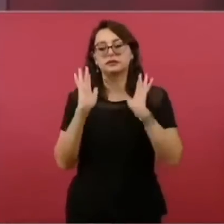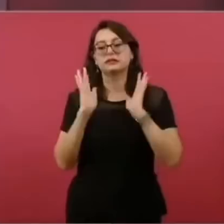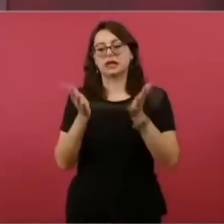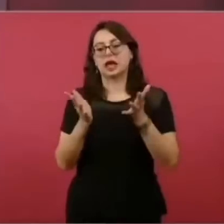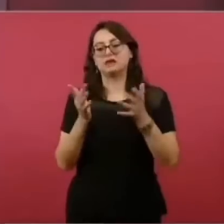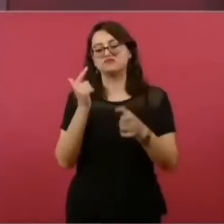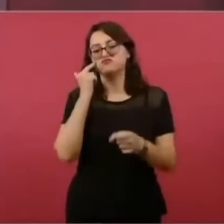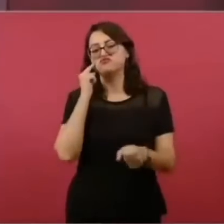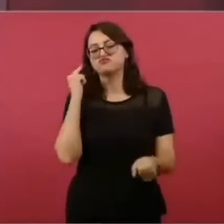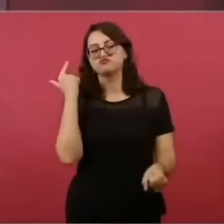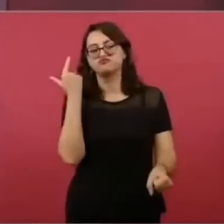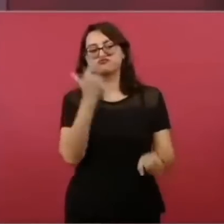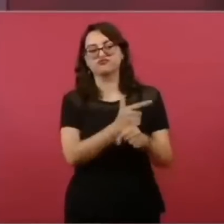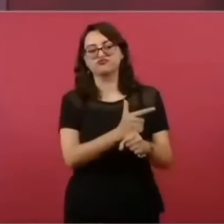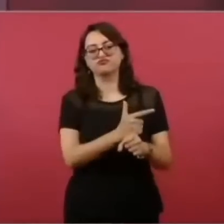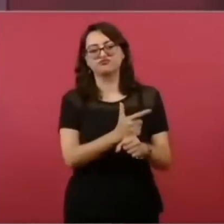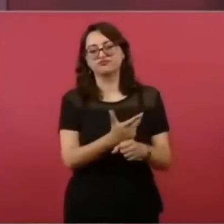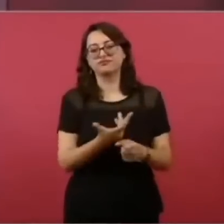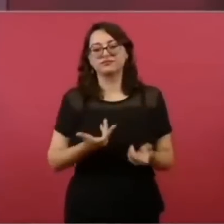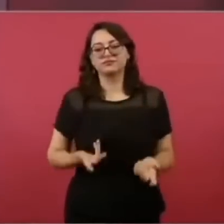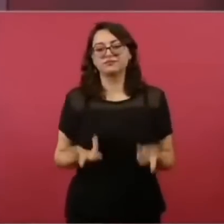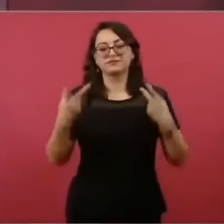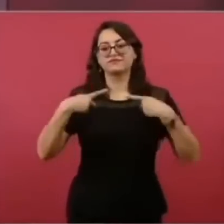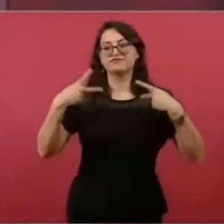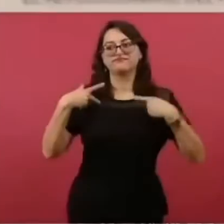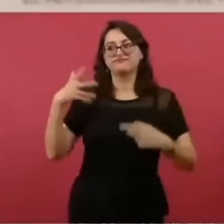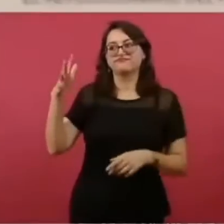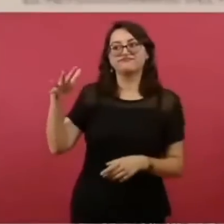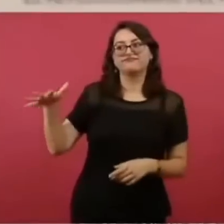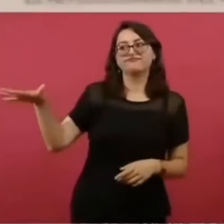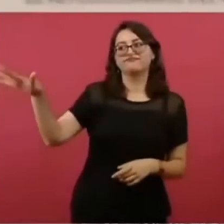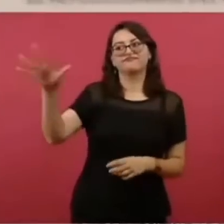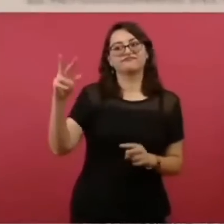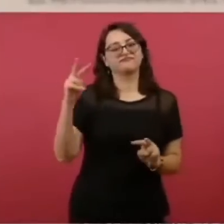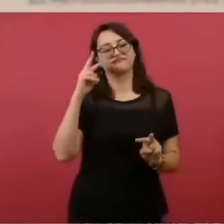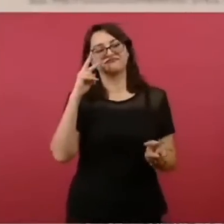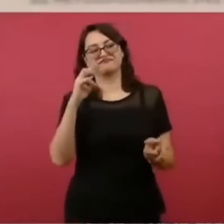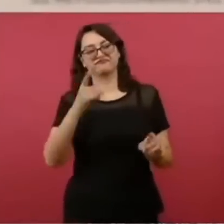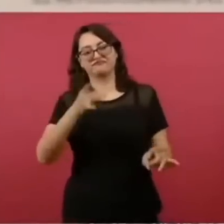y que además pues la gente no ve bien eso